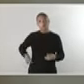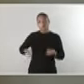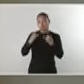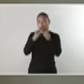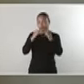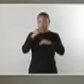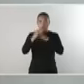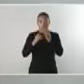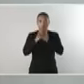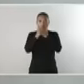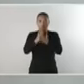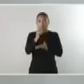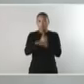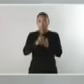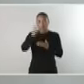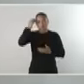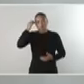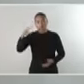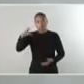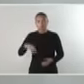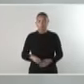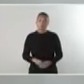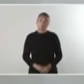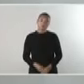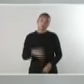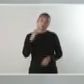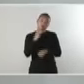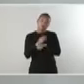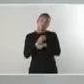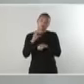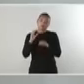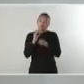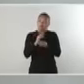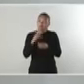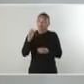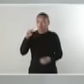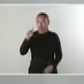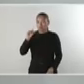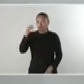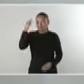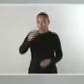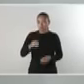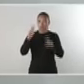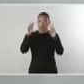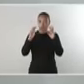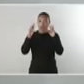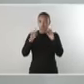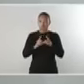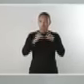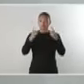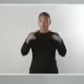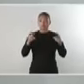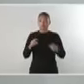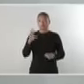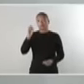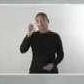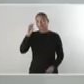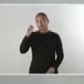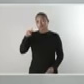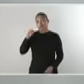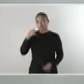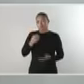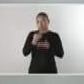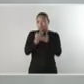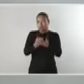estos ciudadanos olvidados tercera ronda final de este tema de desarrollo económico es un minuto